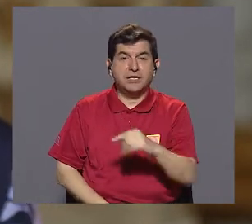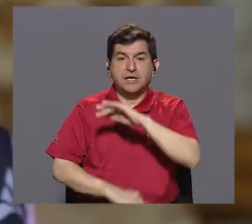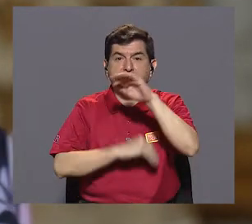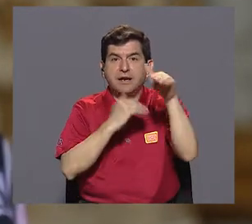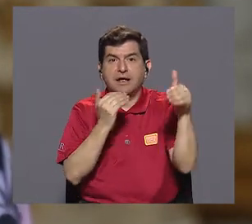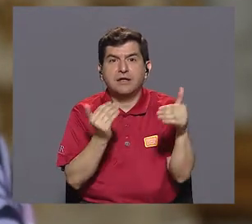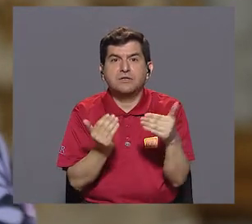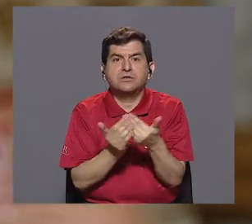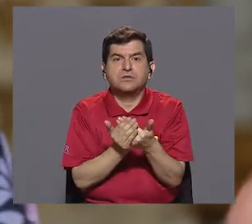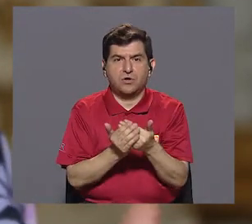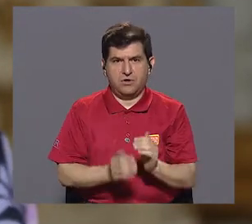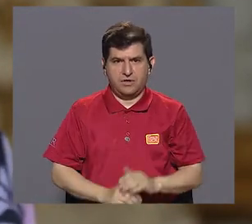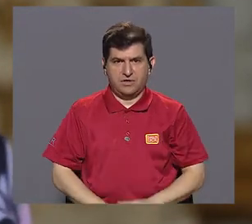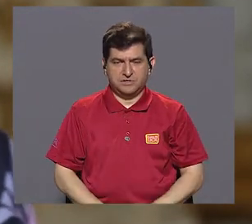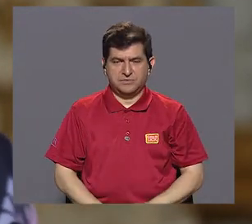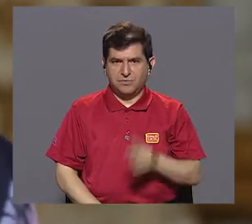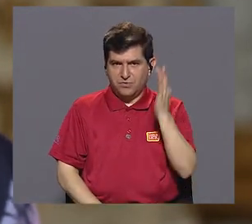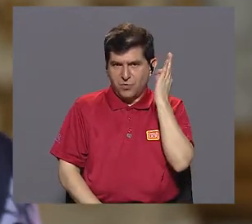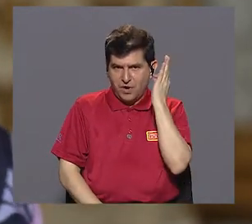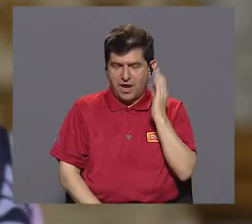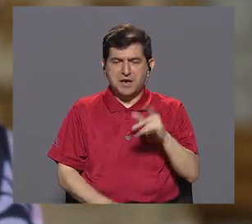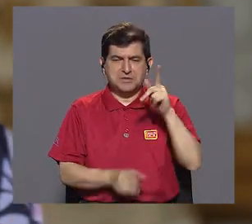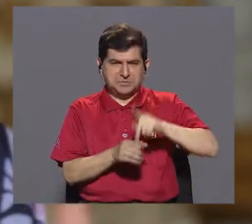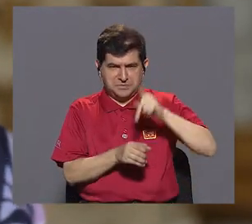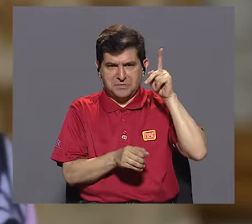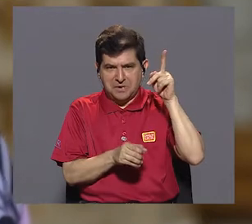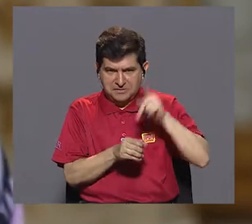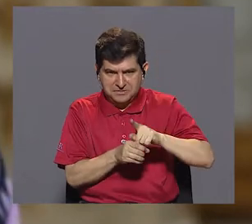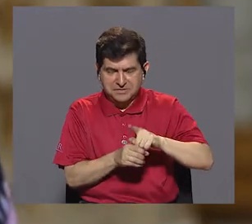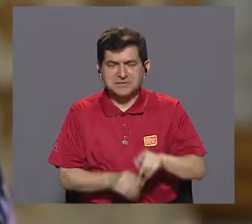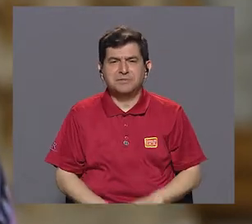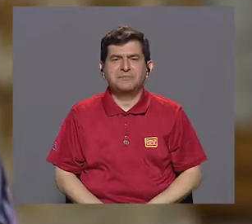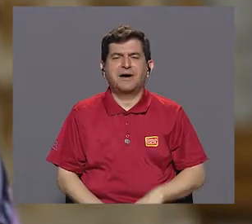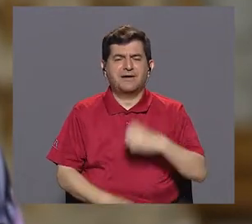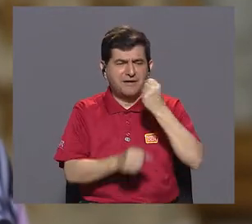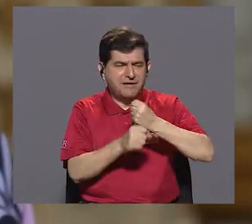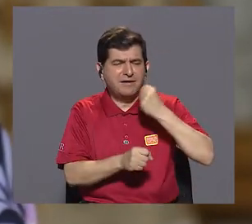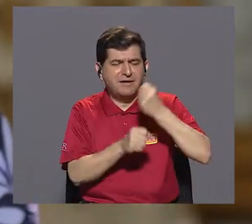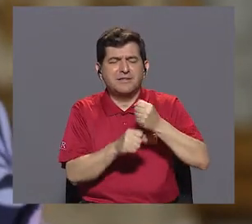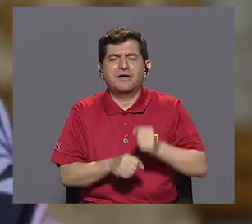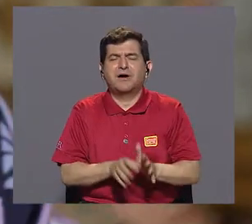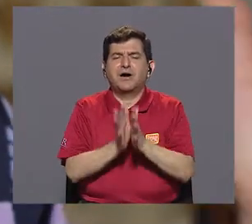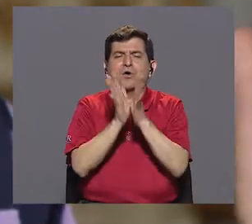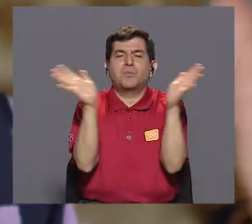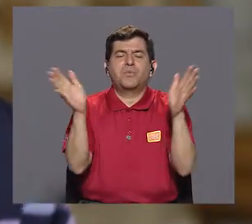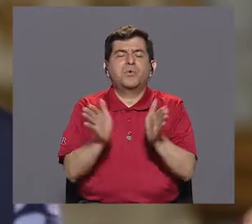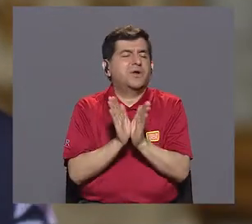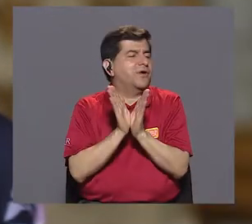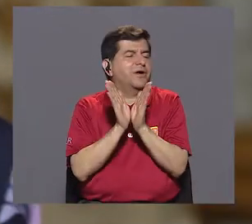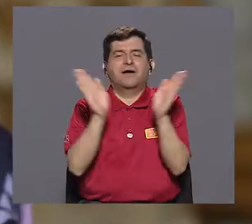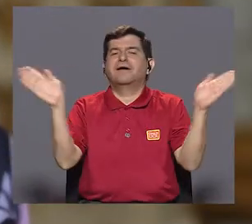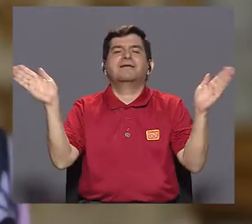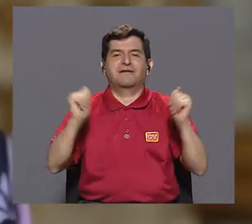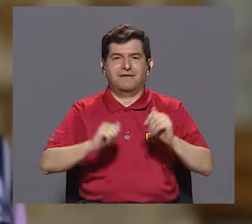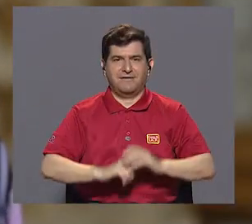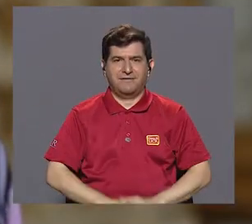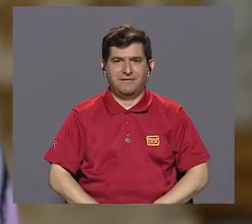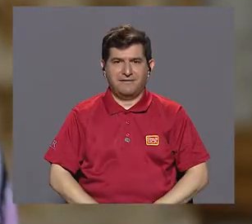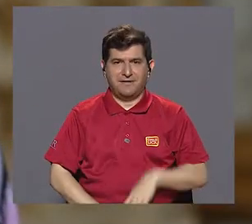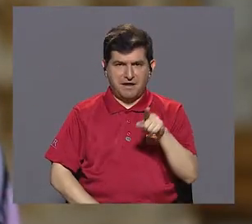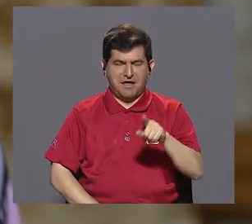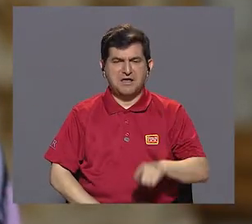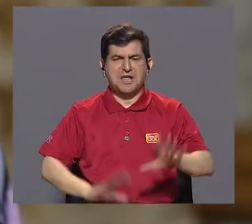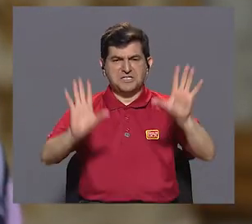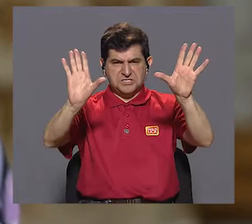esas jóvenes, a todas aquellas que estén participando en el quehacer público en términos